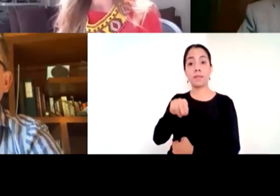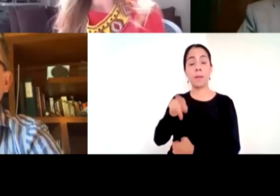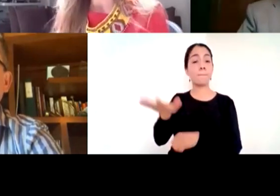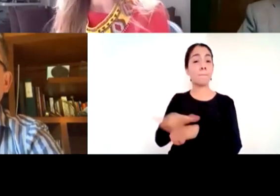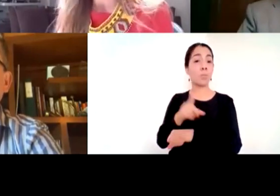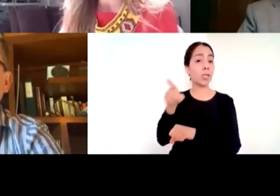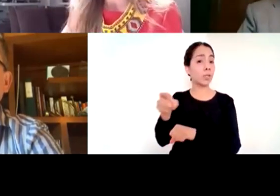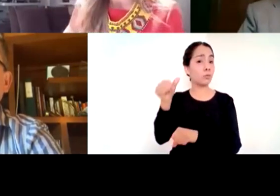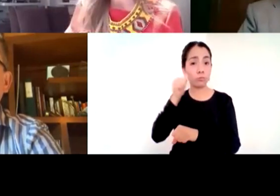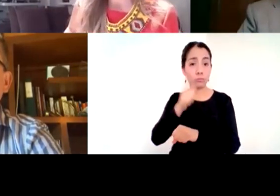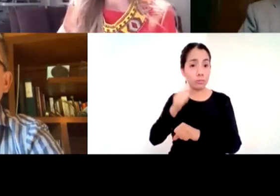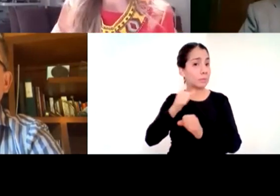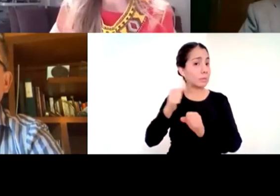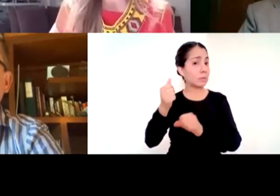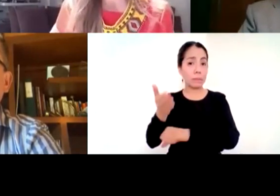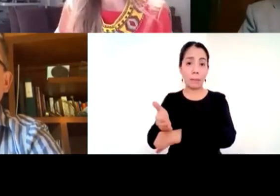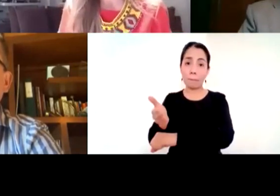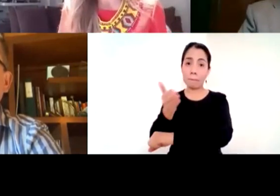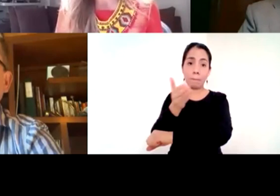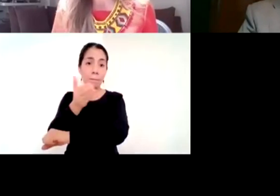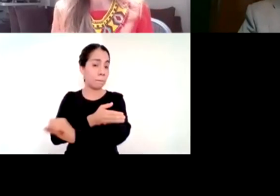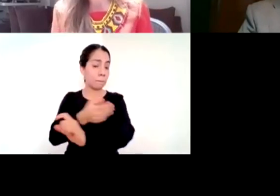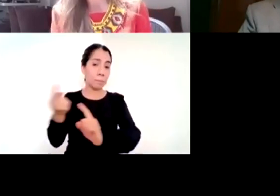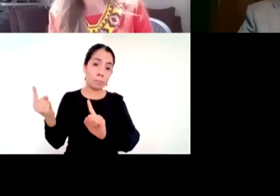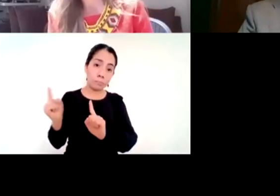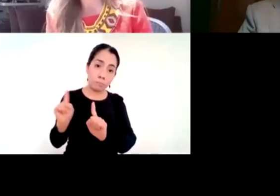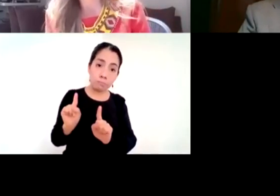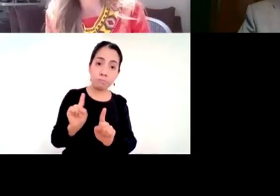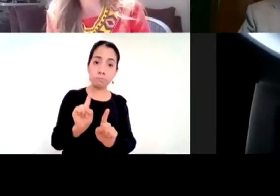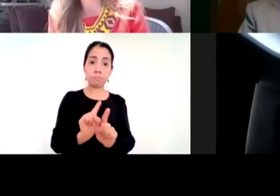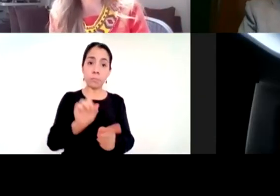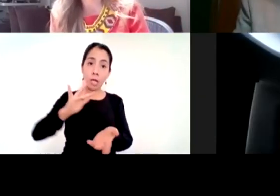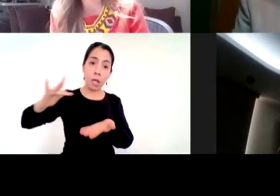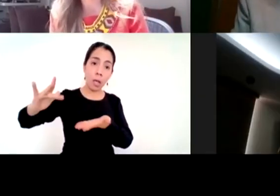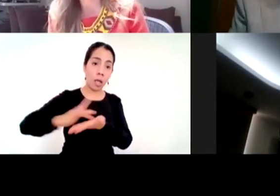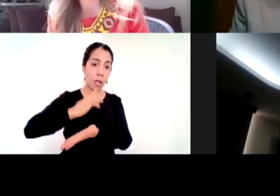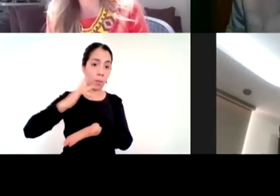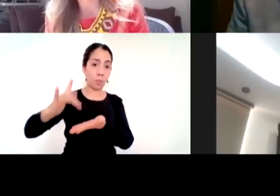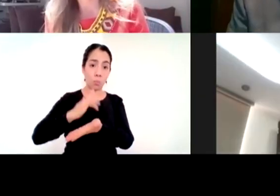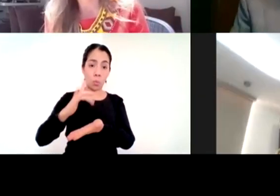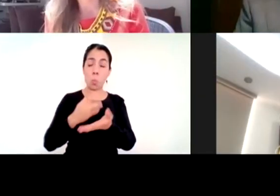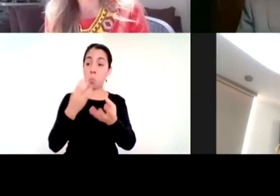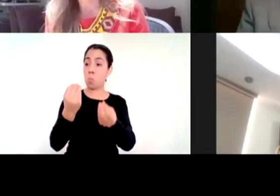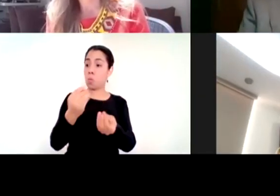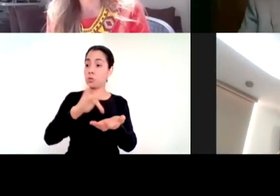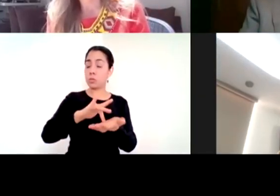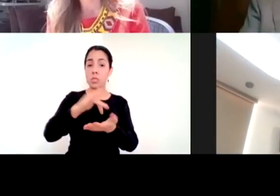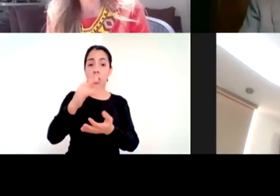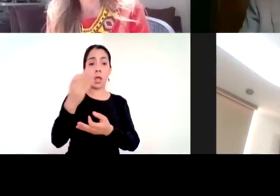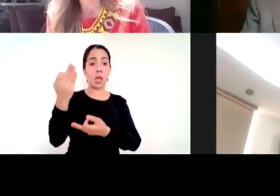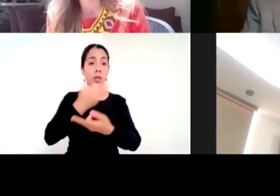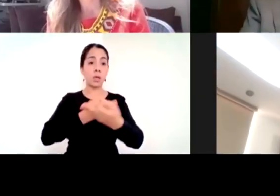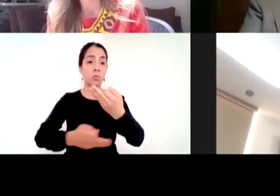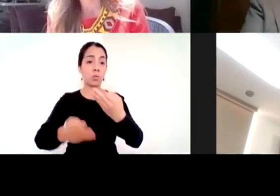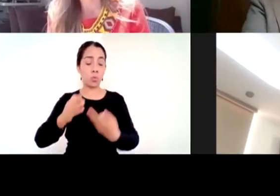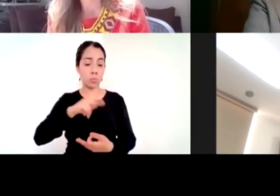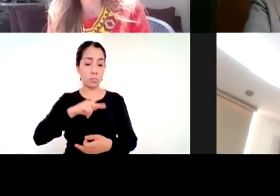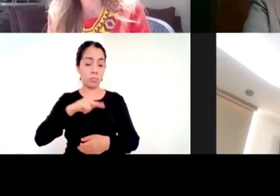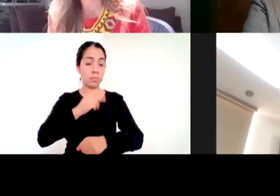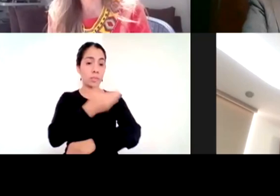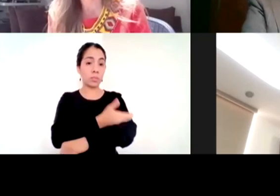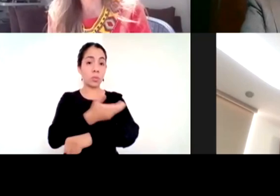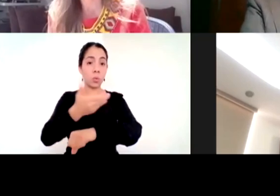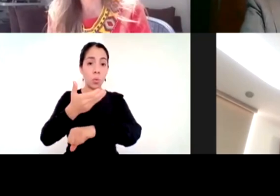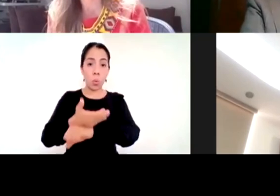una y otra vez gracias a mis compañeros y compañeras porque aquí en Sinaloa nunca nos hemos sentido solos